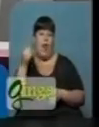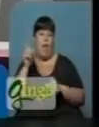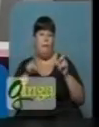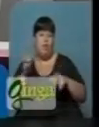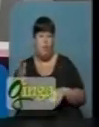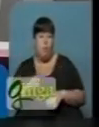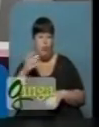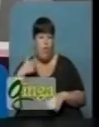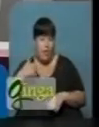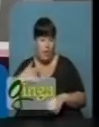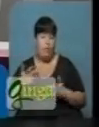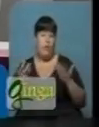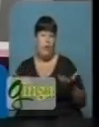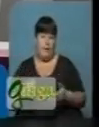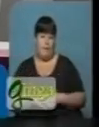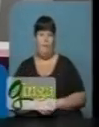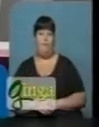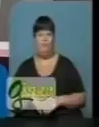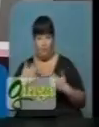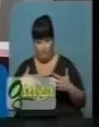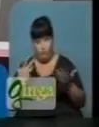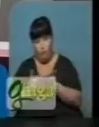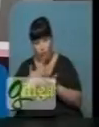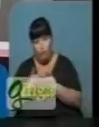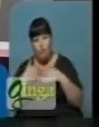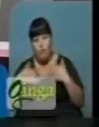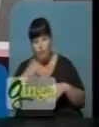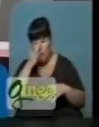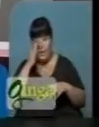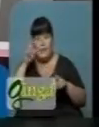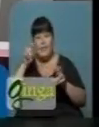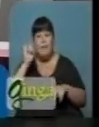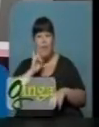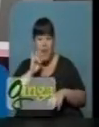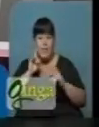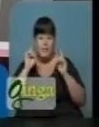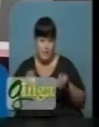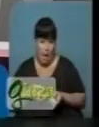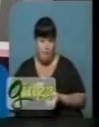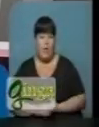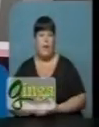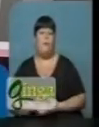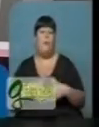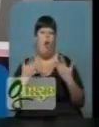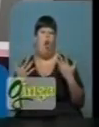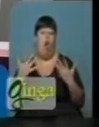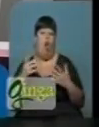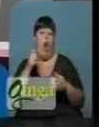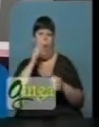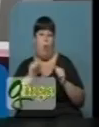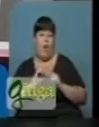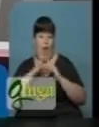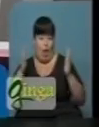de la producción argentina que ha sido muy golpeado el tema de los tamberos y demás también y bueno ojalá que tengan un buen año